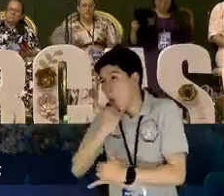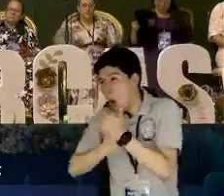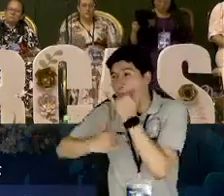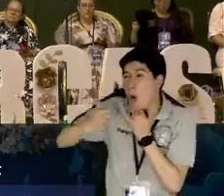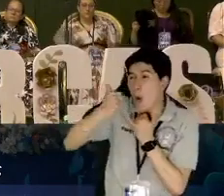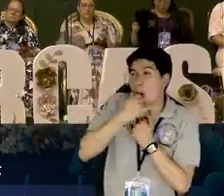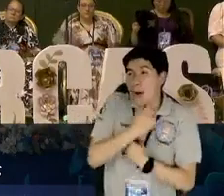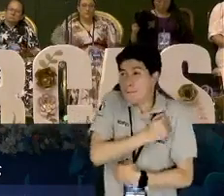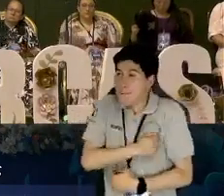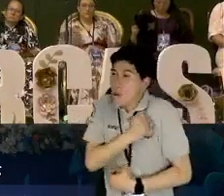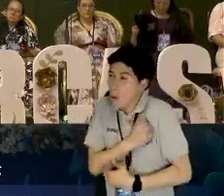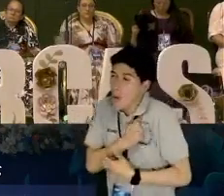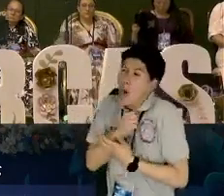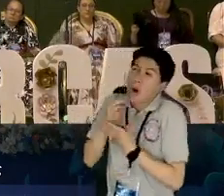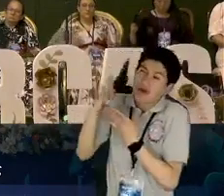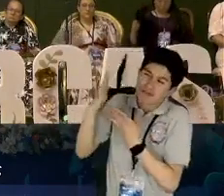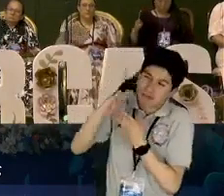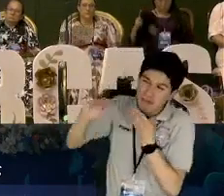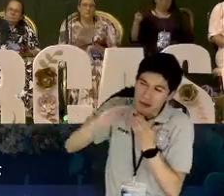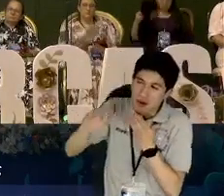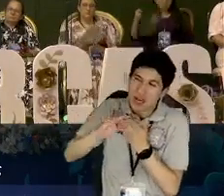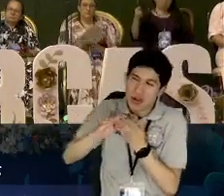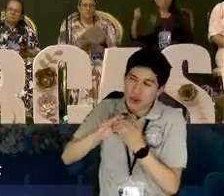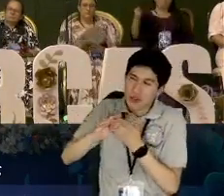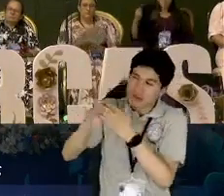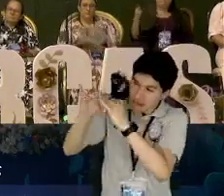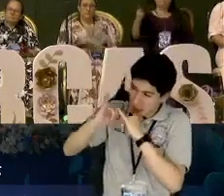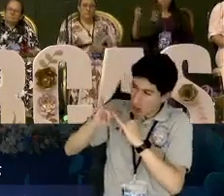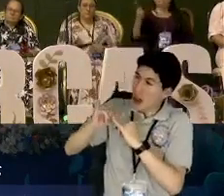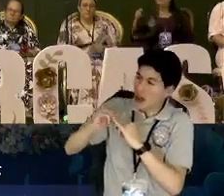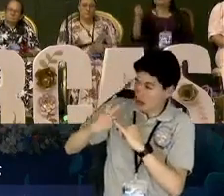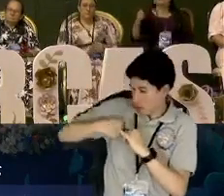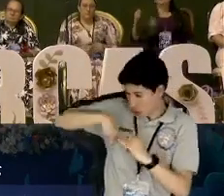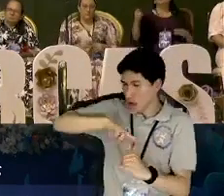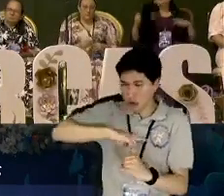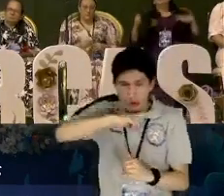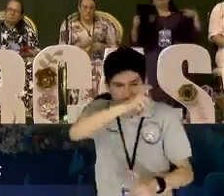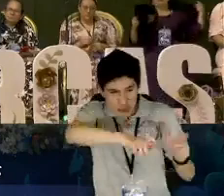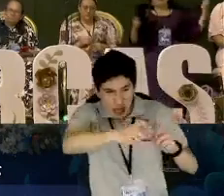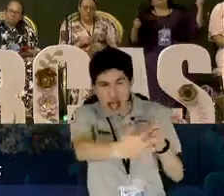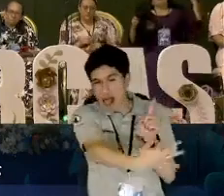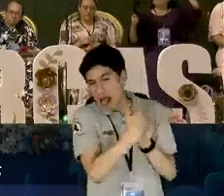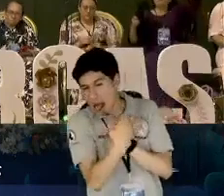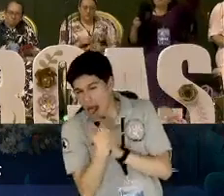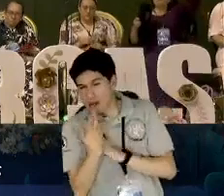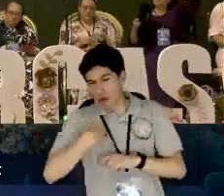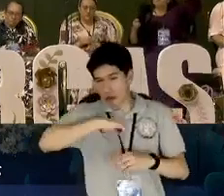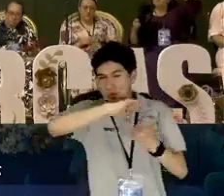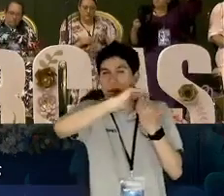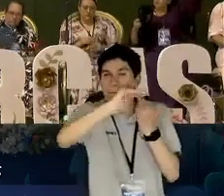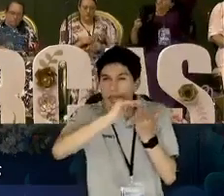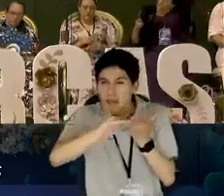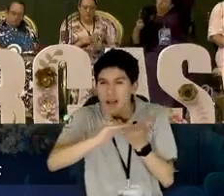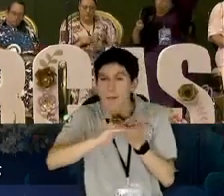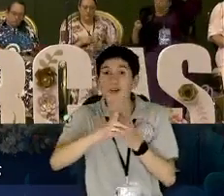perdonamos, el cuerpo de Cristo tiene paz, gloria al Señor. Por eso debemos tener cuidado con el orgullo.